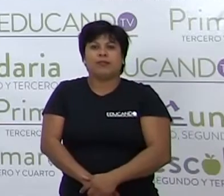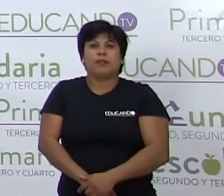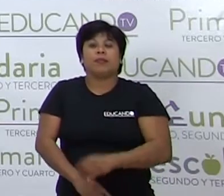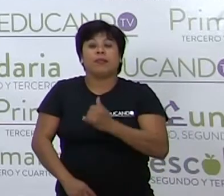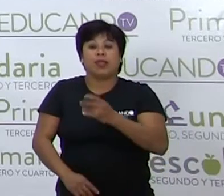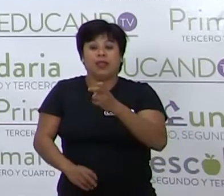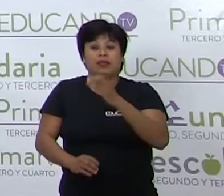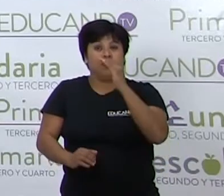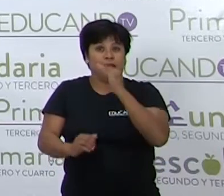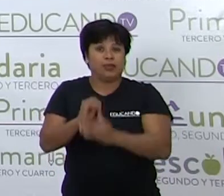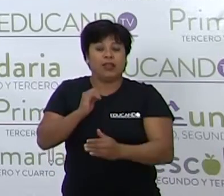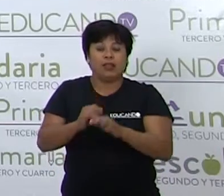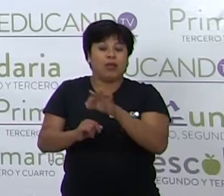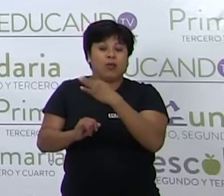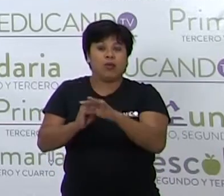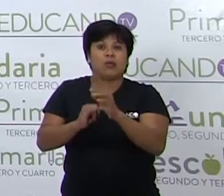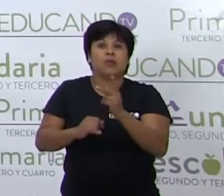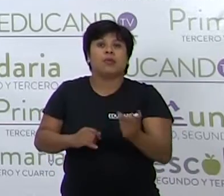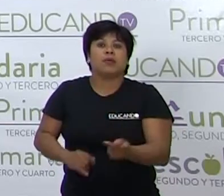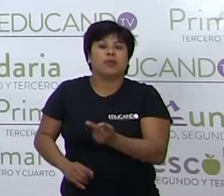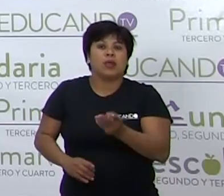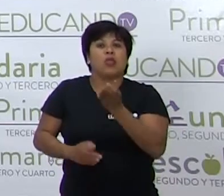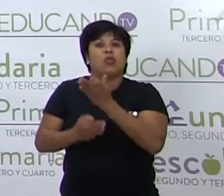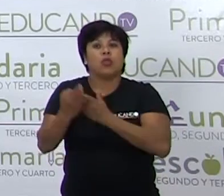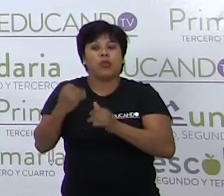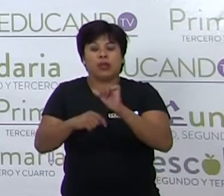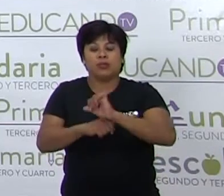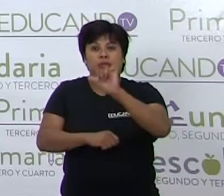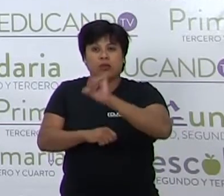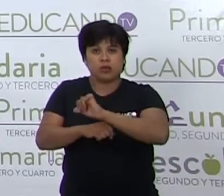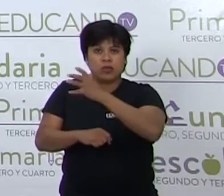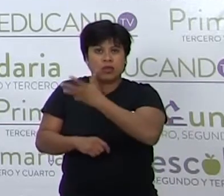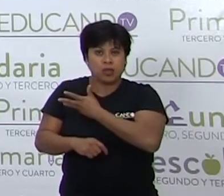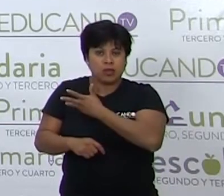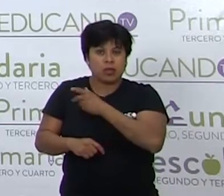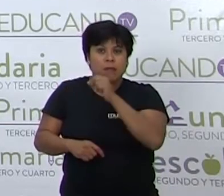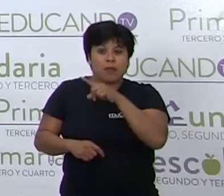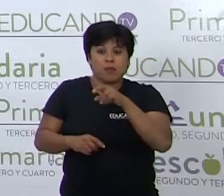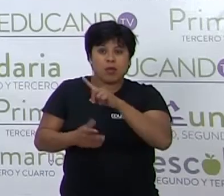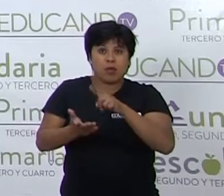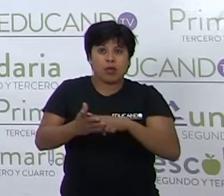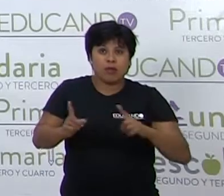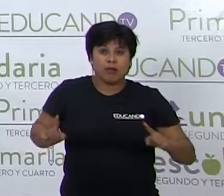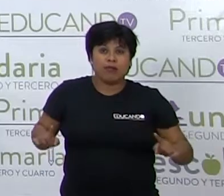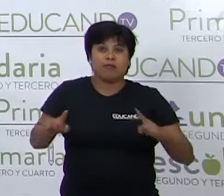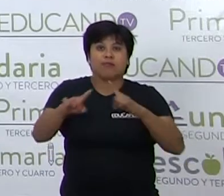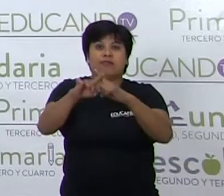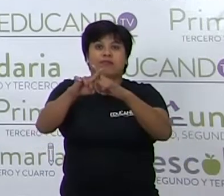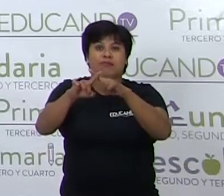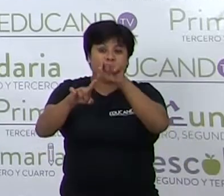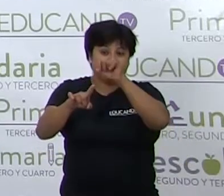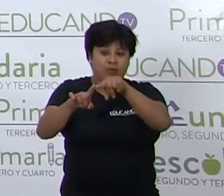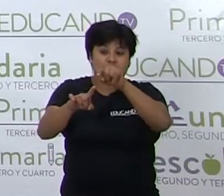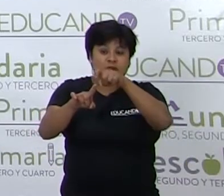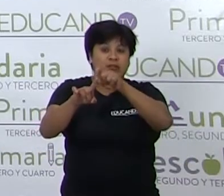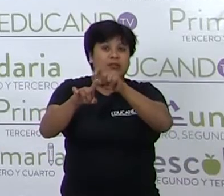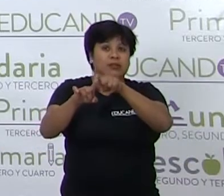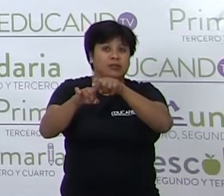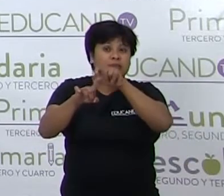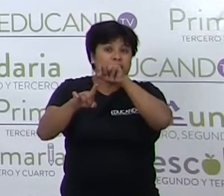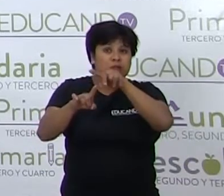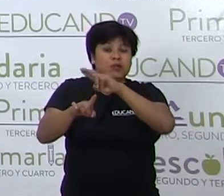finalmente la la última pregunta todas las alturas llegan al vértice si podemos si podemos